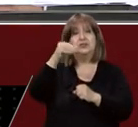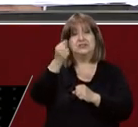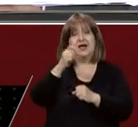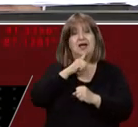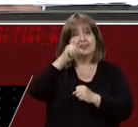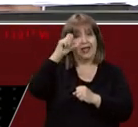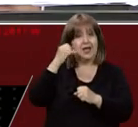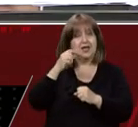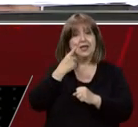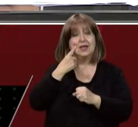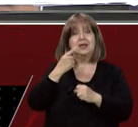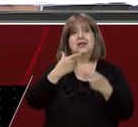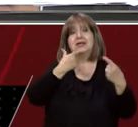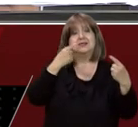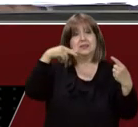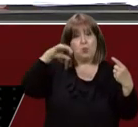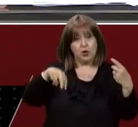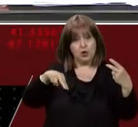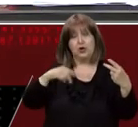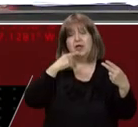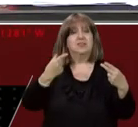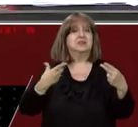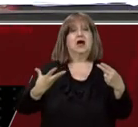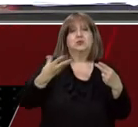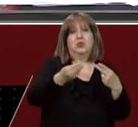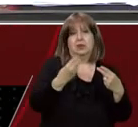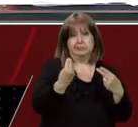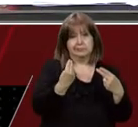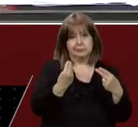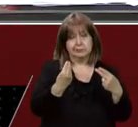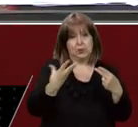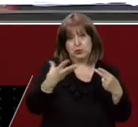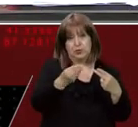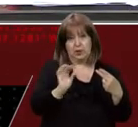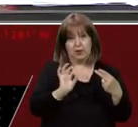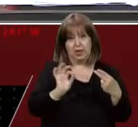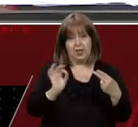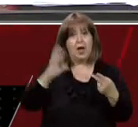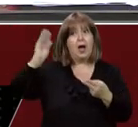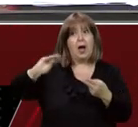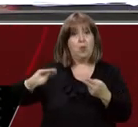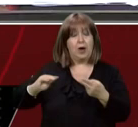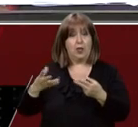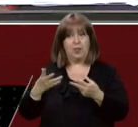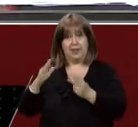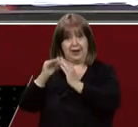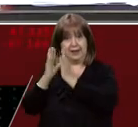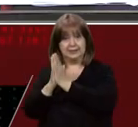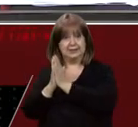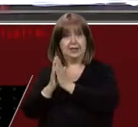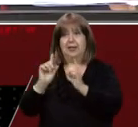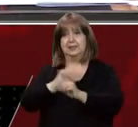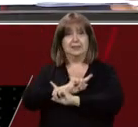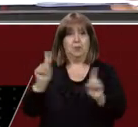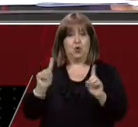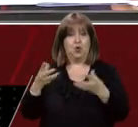A Bochatey y a Dante Simón, cuando dijeron que venían a ayudar, no ayudaron. Cuando los abogados de la Iglesia, ante la situación de